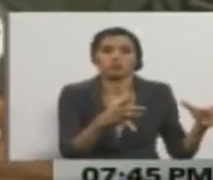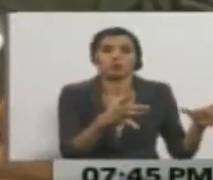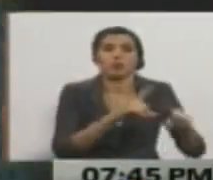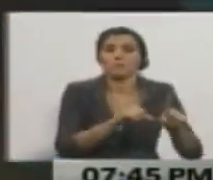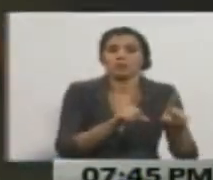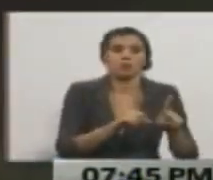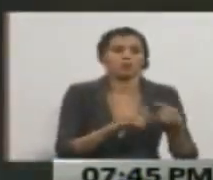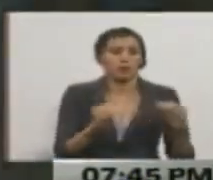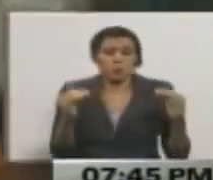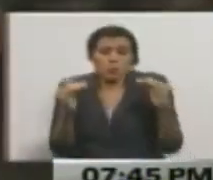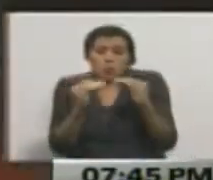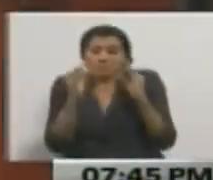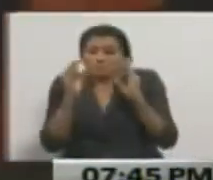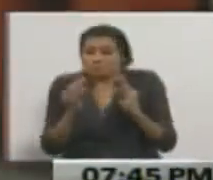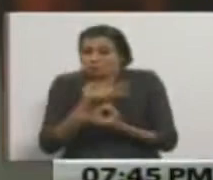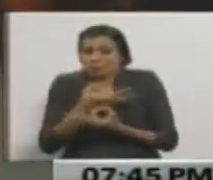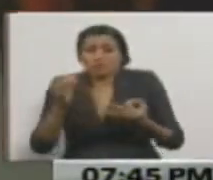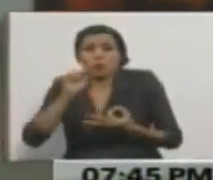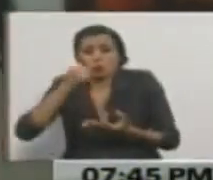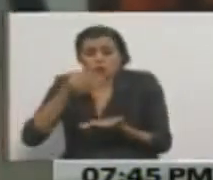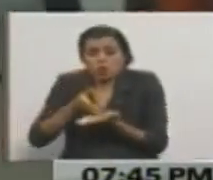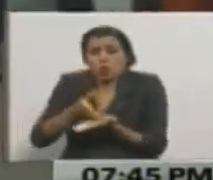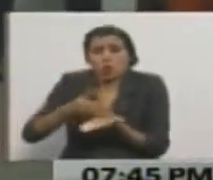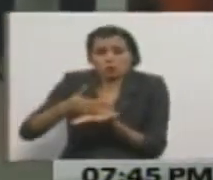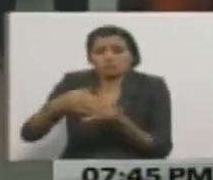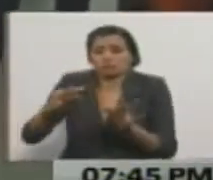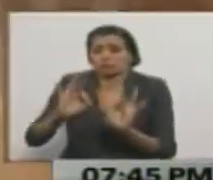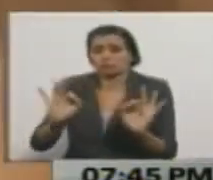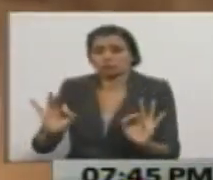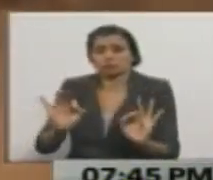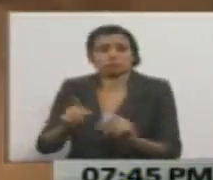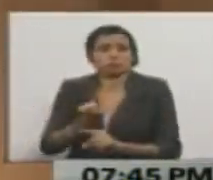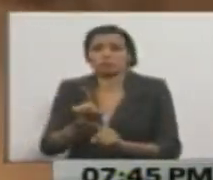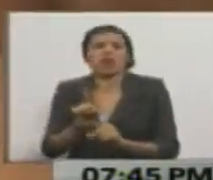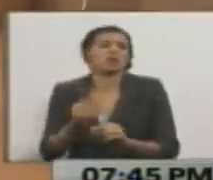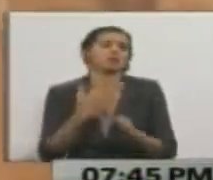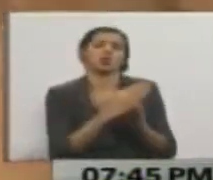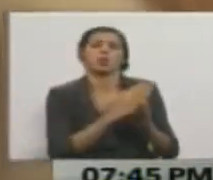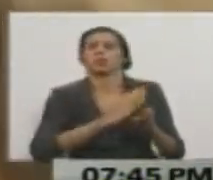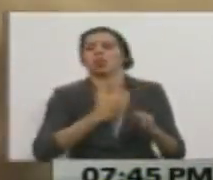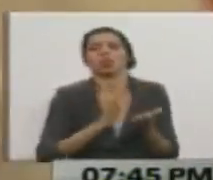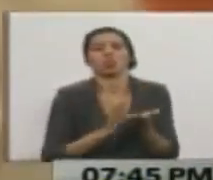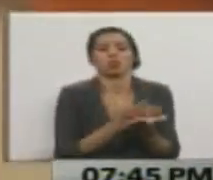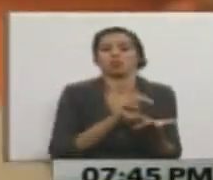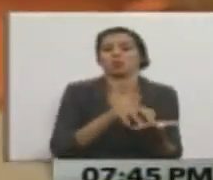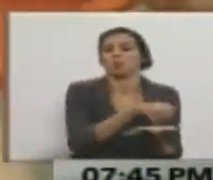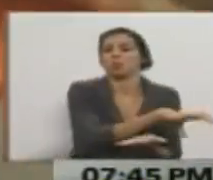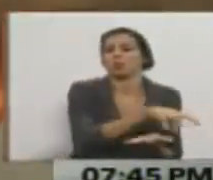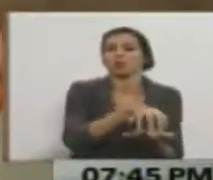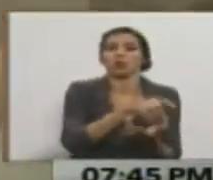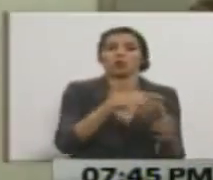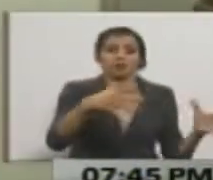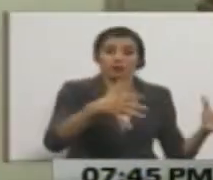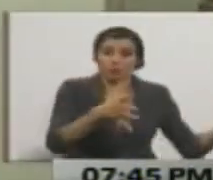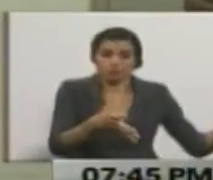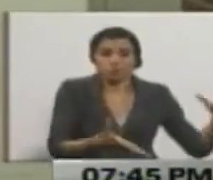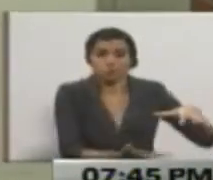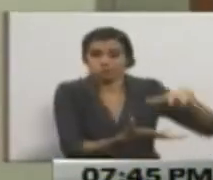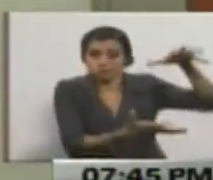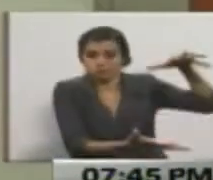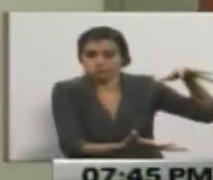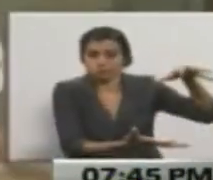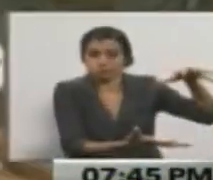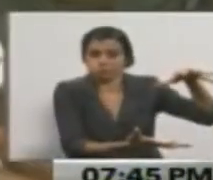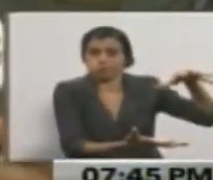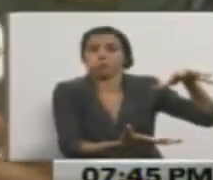estándares de calidad, de prestación de servicio de esta empresa, simplemente el producto es desviado, una parte de él